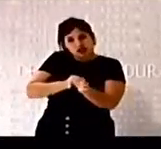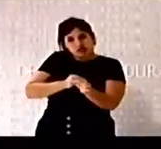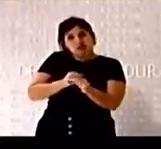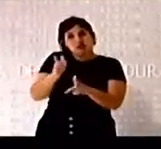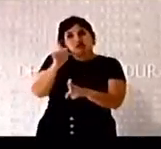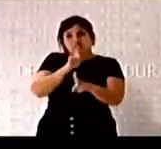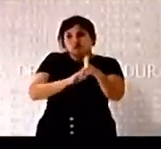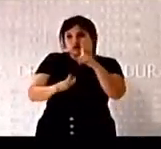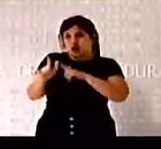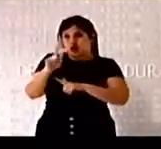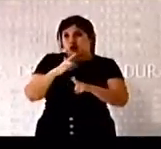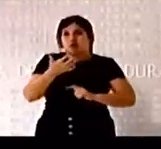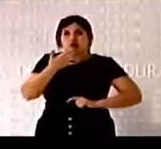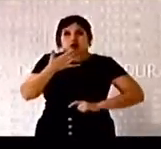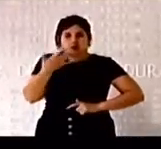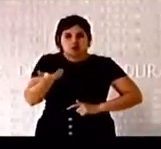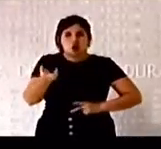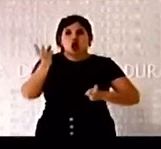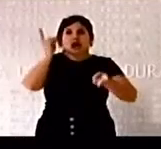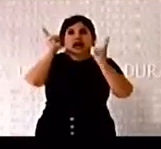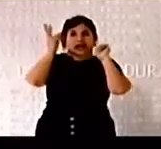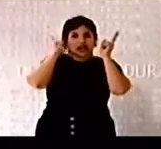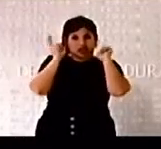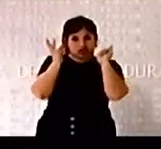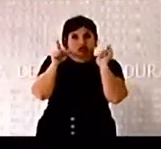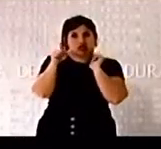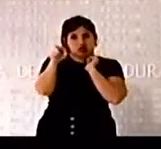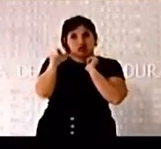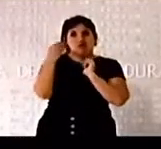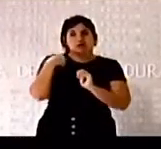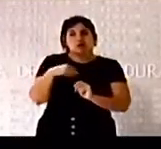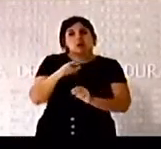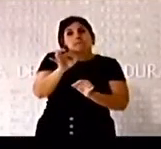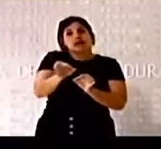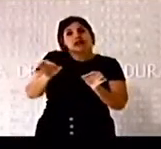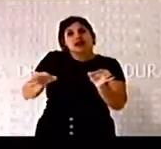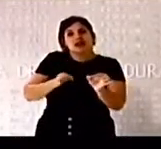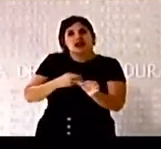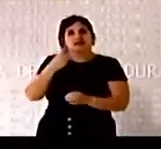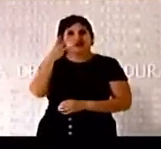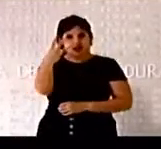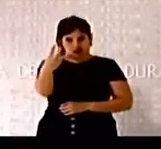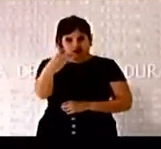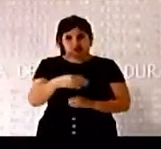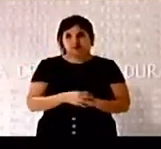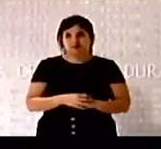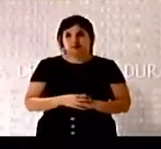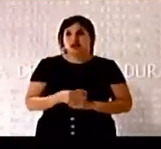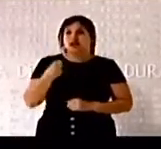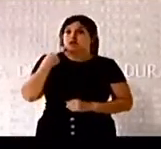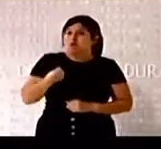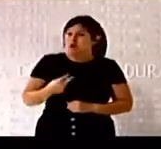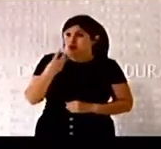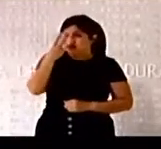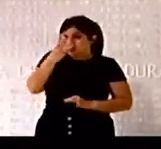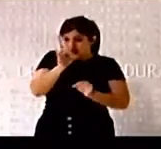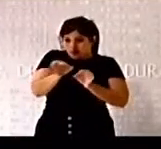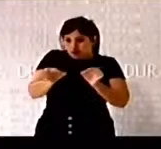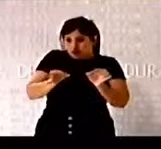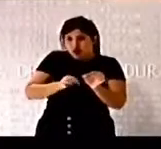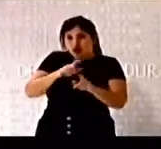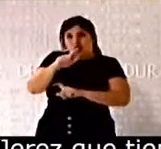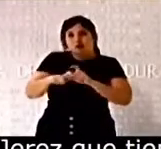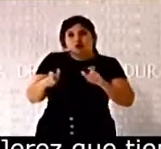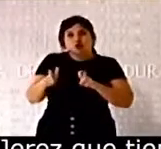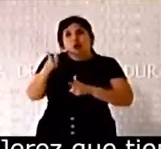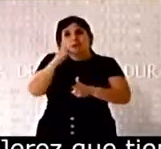en el caso concreto de Jerez, que tiene 3 pedanías. Las personas que viven en esas pedanías pueden viajar a Jerez y los